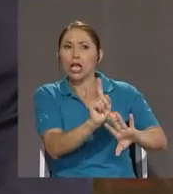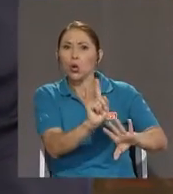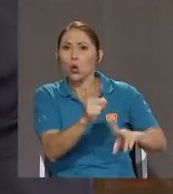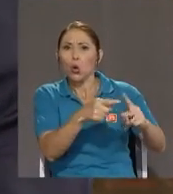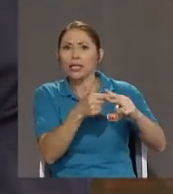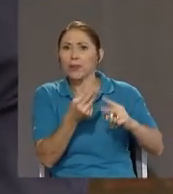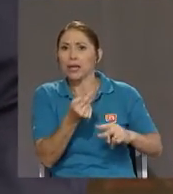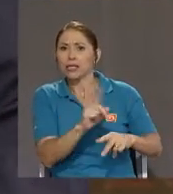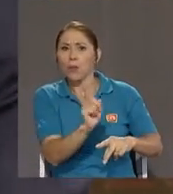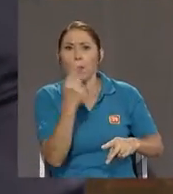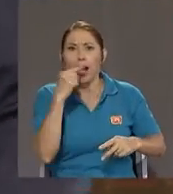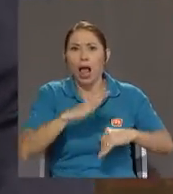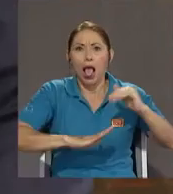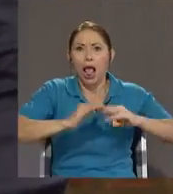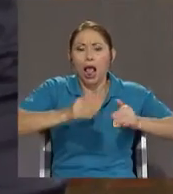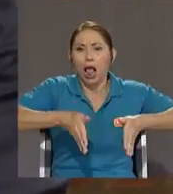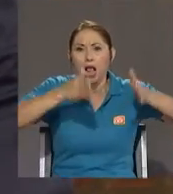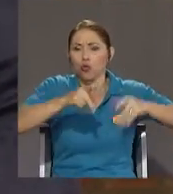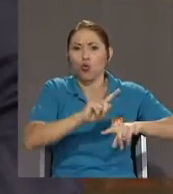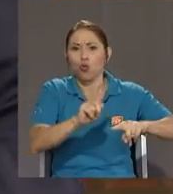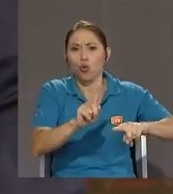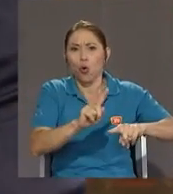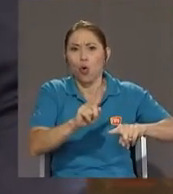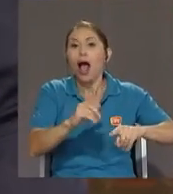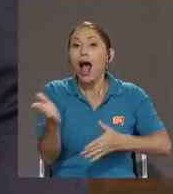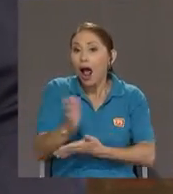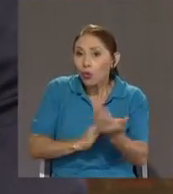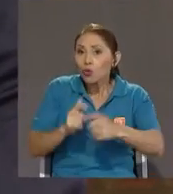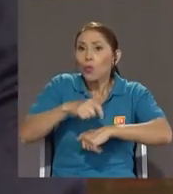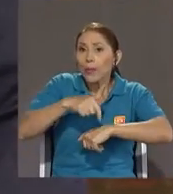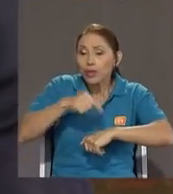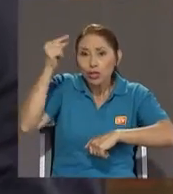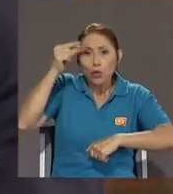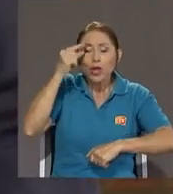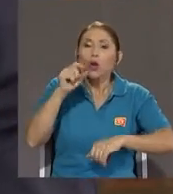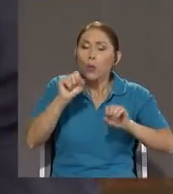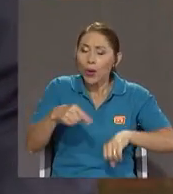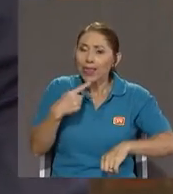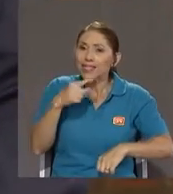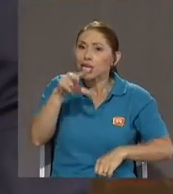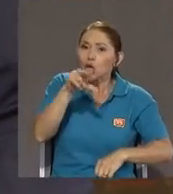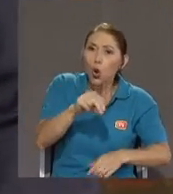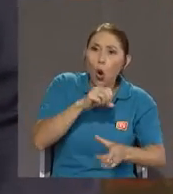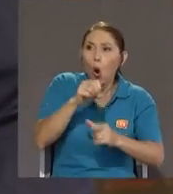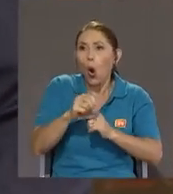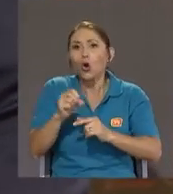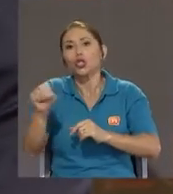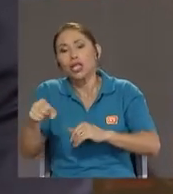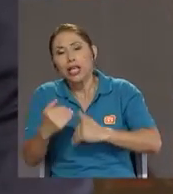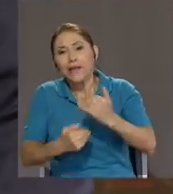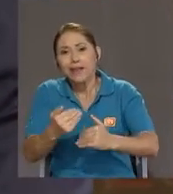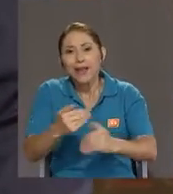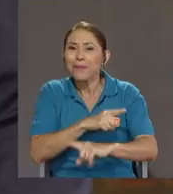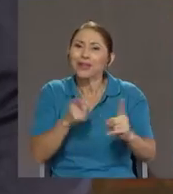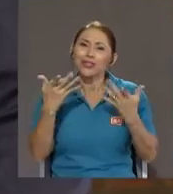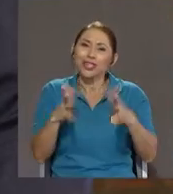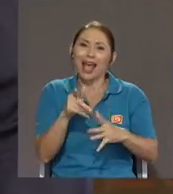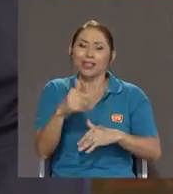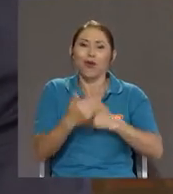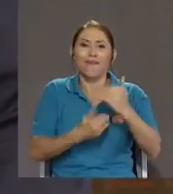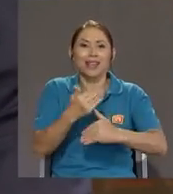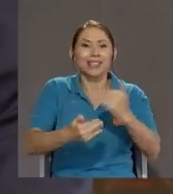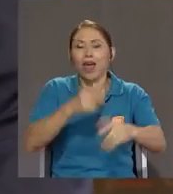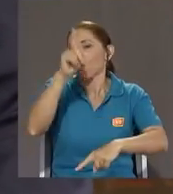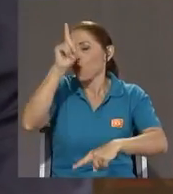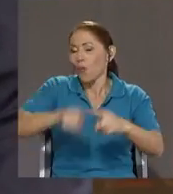no, ¿verdad? Porque hay momentos en los que el gobierno puede decir no, y hay momentos en que ya no, y ya eso iba muy avanzado y no fue posible redirigirlo para